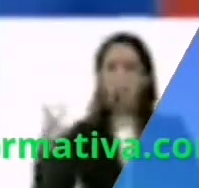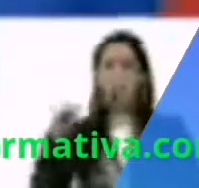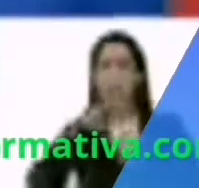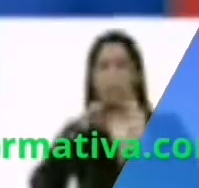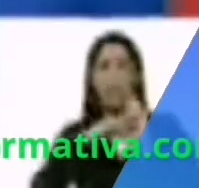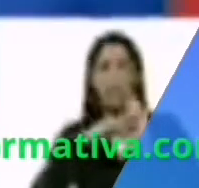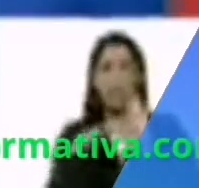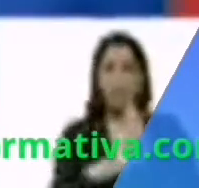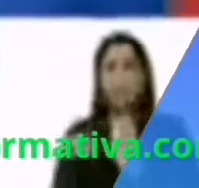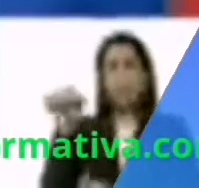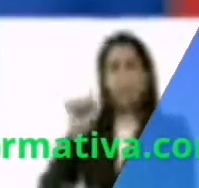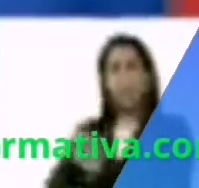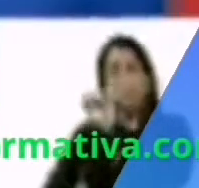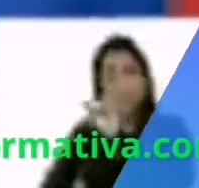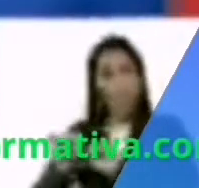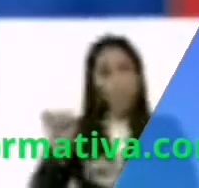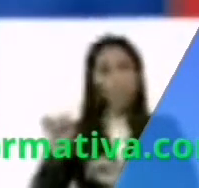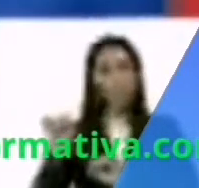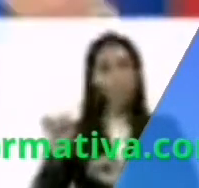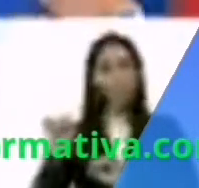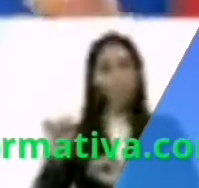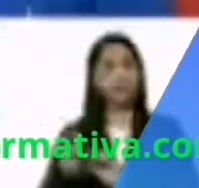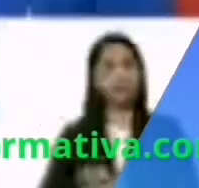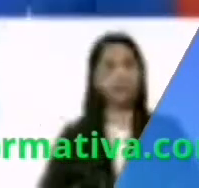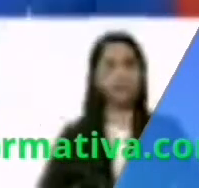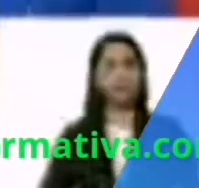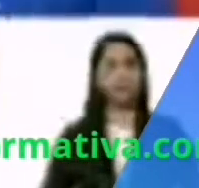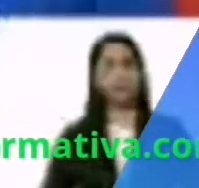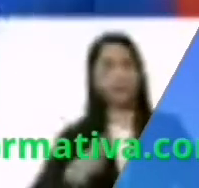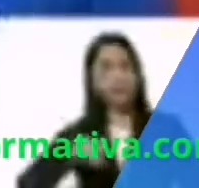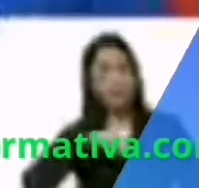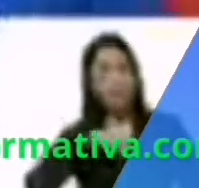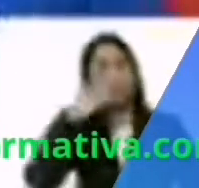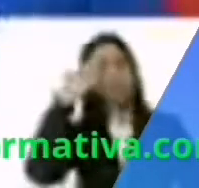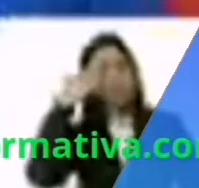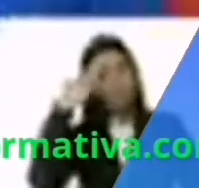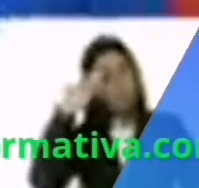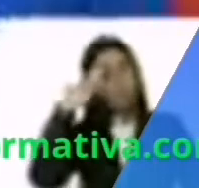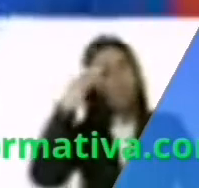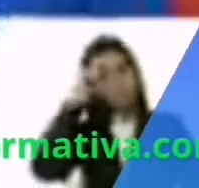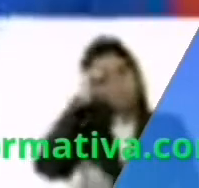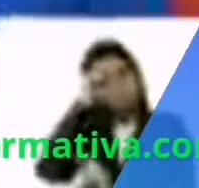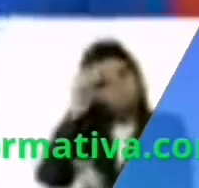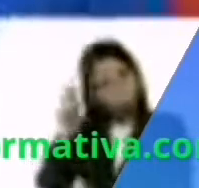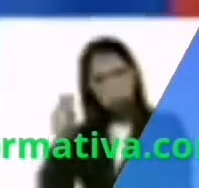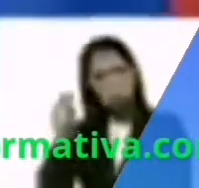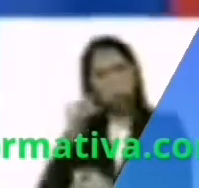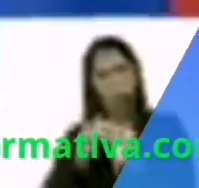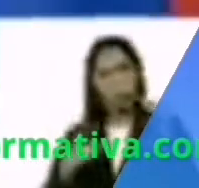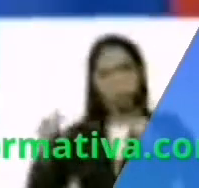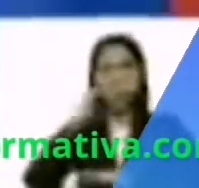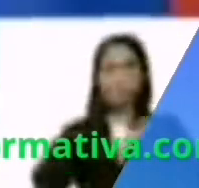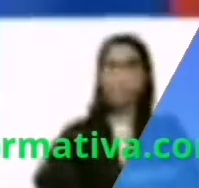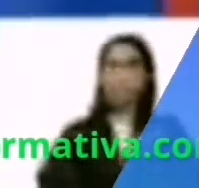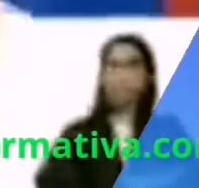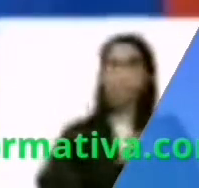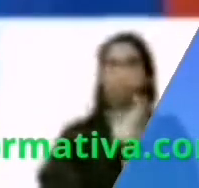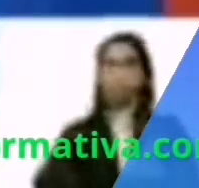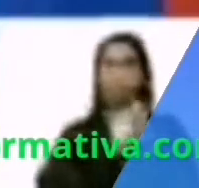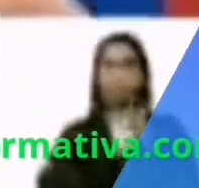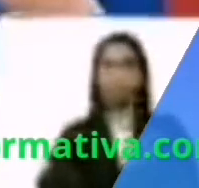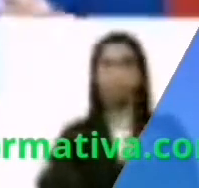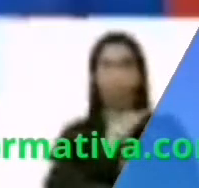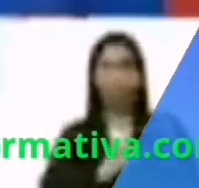de prevención. La vicepresidenta ejecutiva de la República Bolivariana de Venezuela, Delcy Rodríguez, dio a conocer hoy, 20